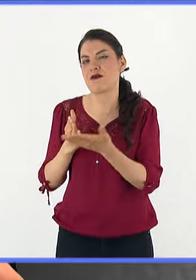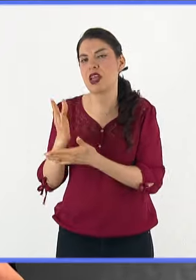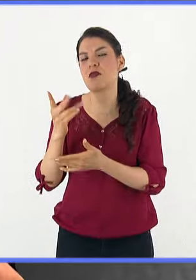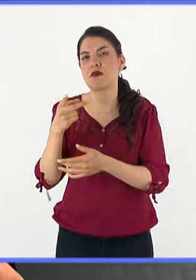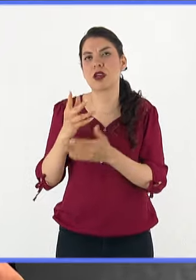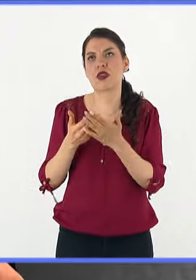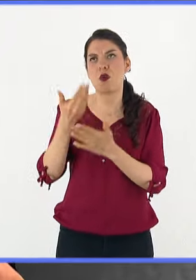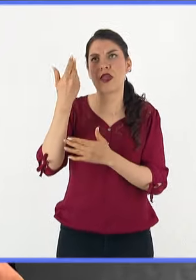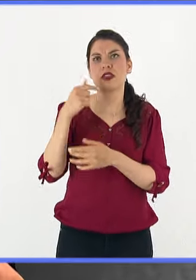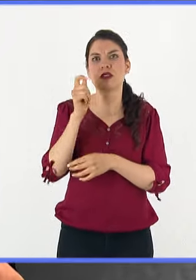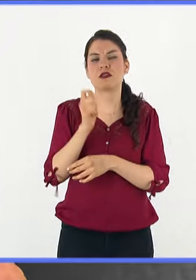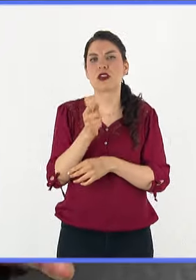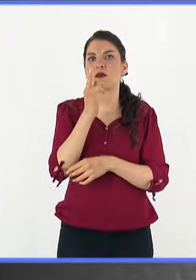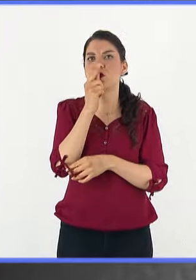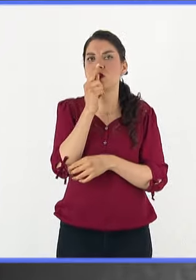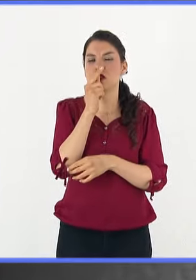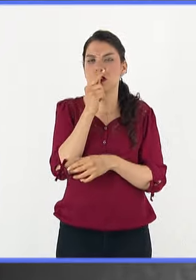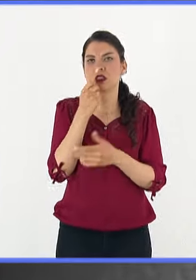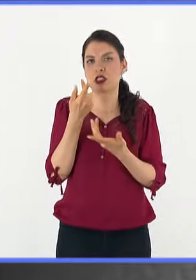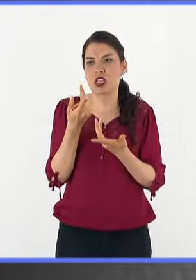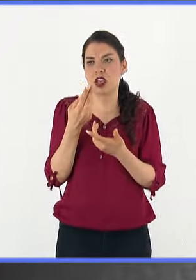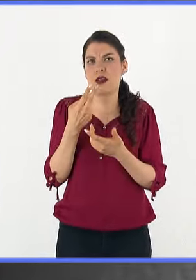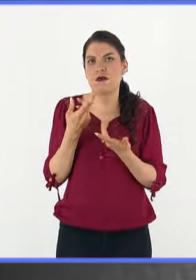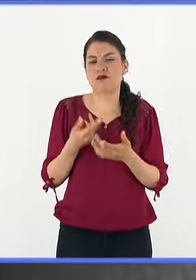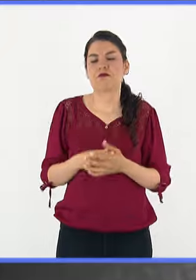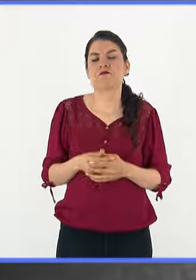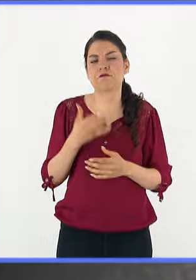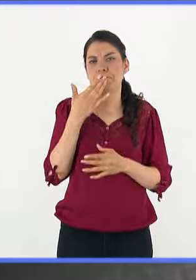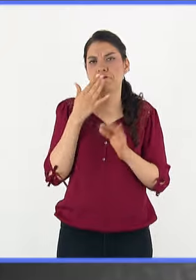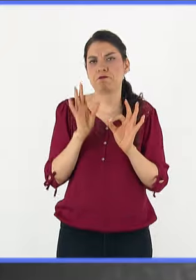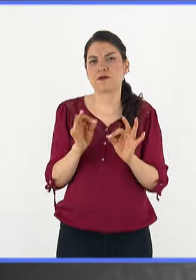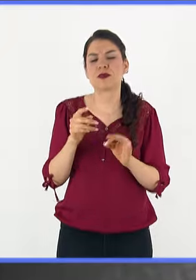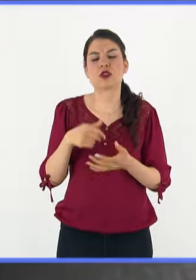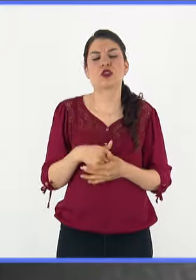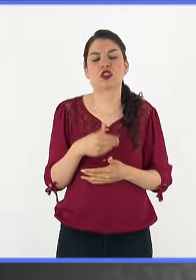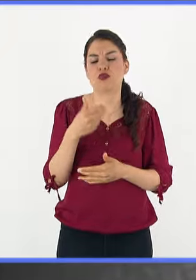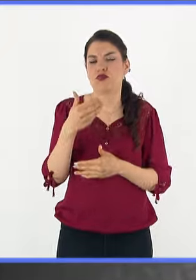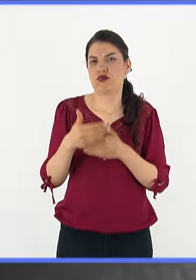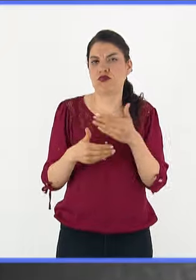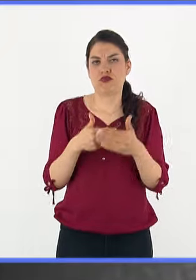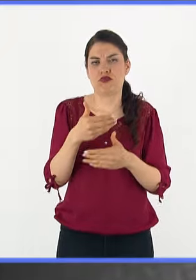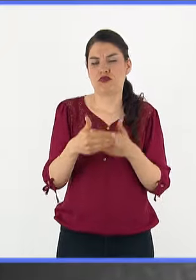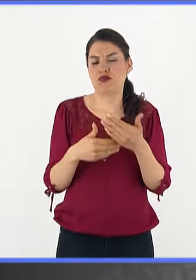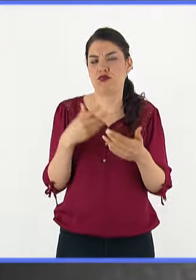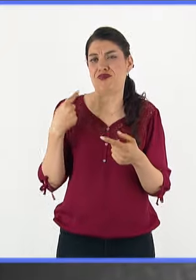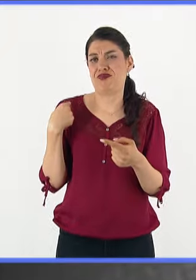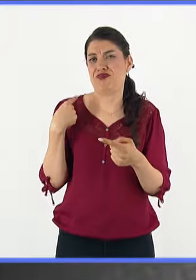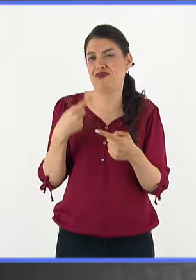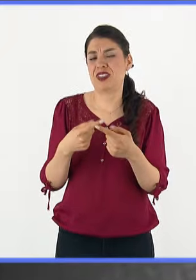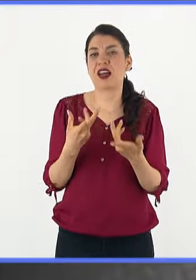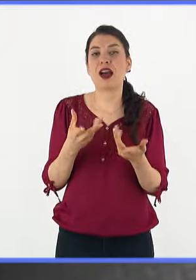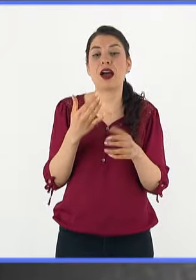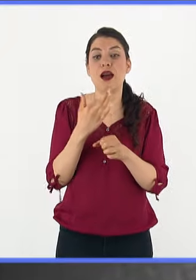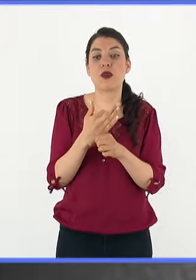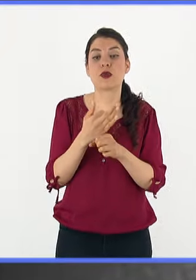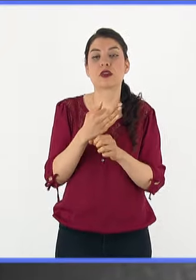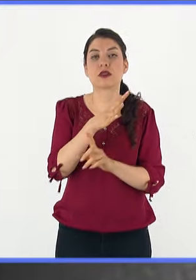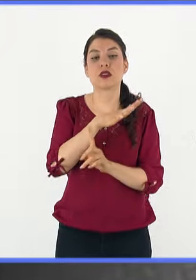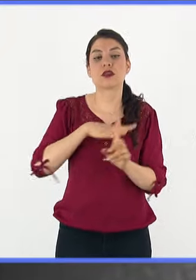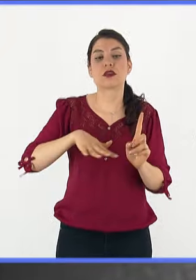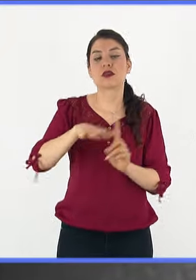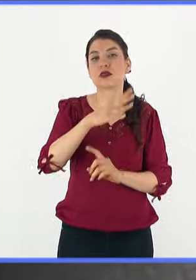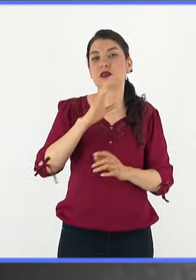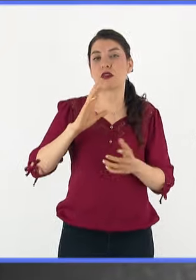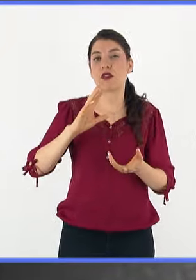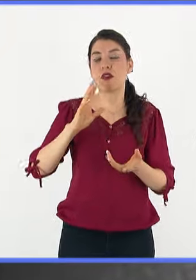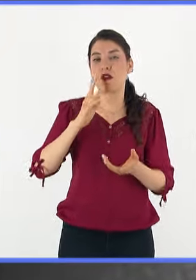la policía política del régimen no Entonces todos los presidentes sin excepción lo han hecho ahora en este en este contexto la la